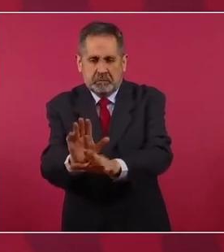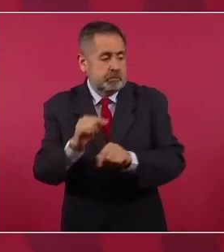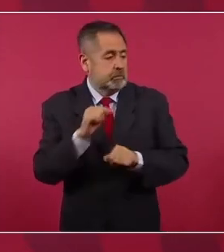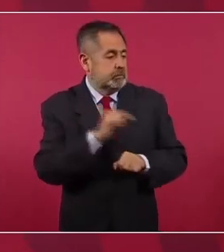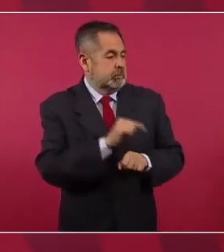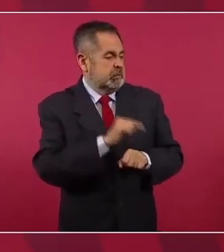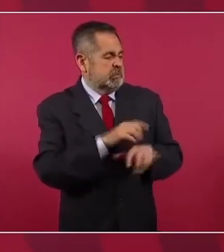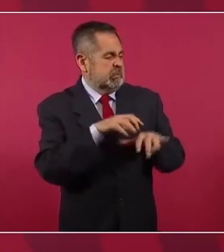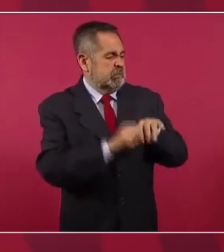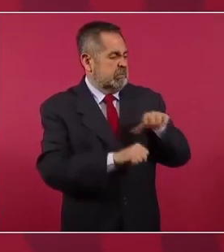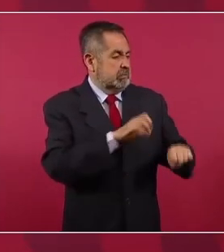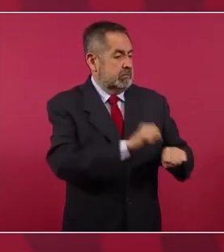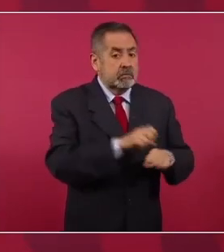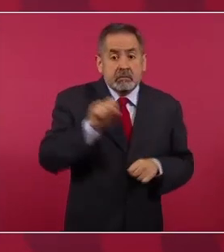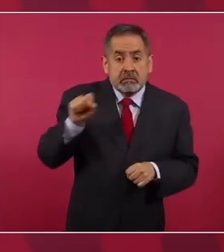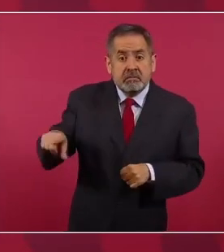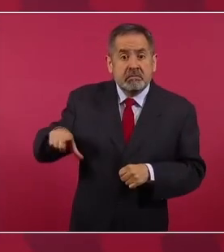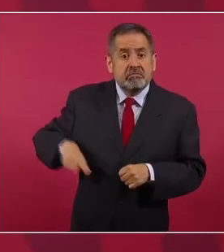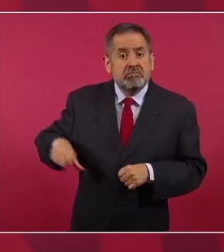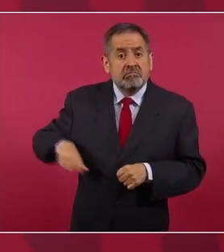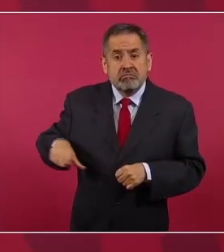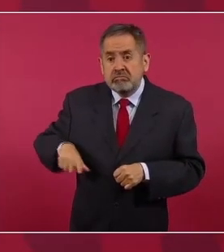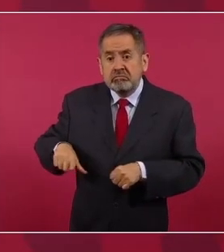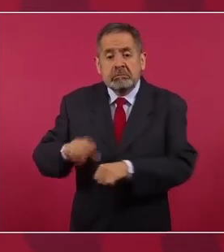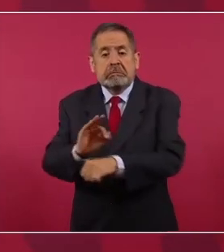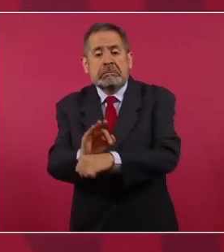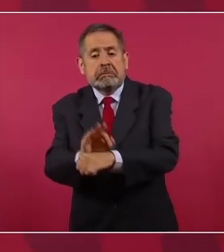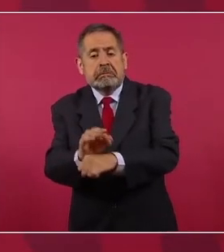desde el gobierno.